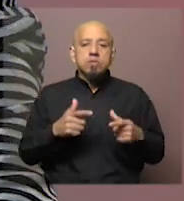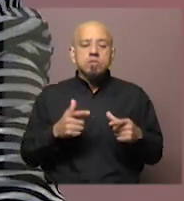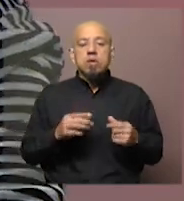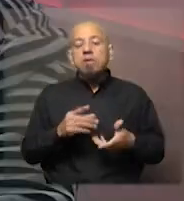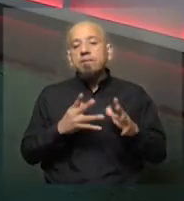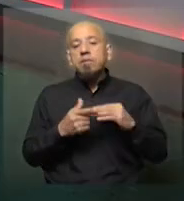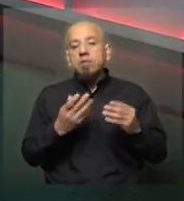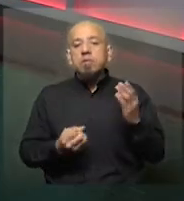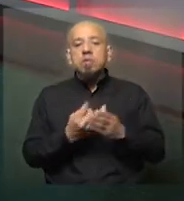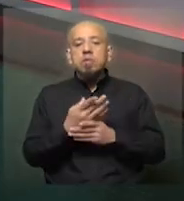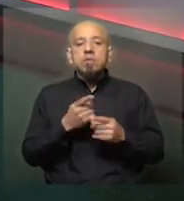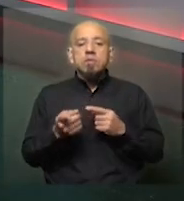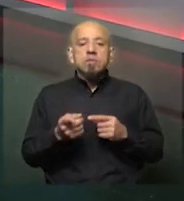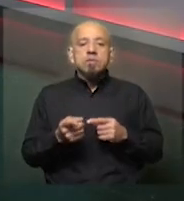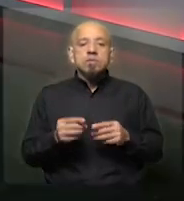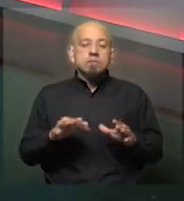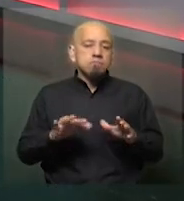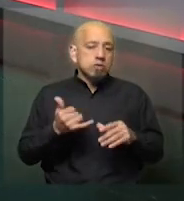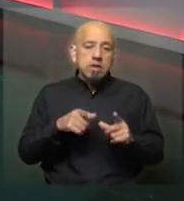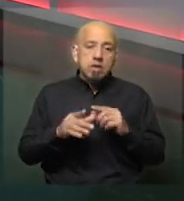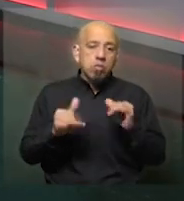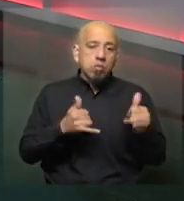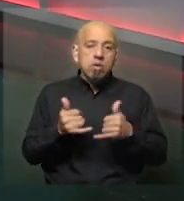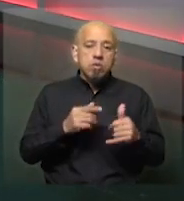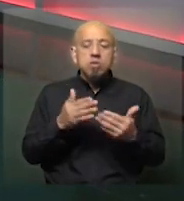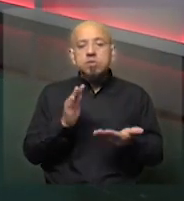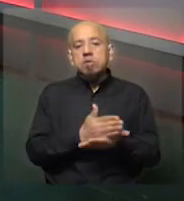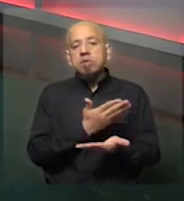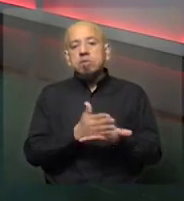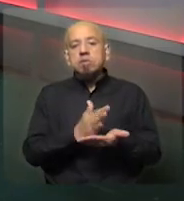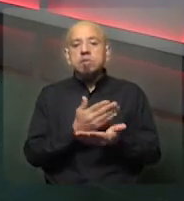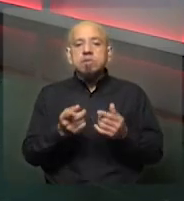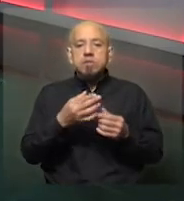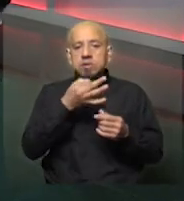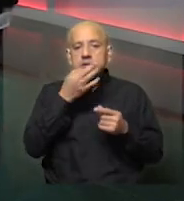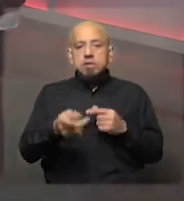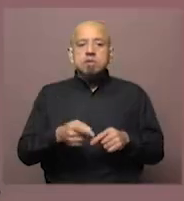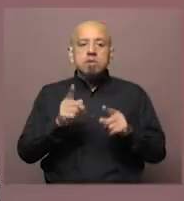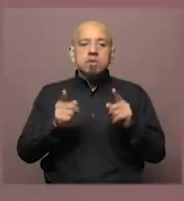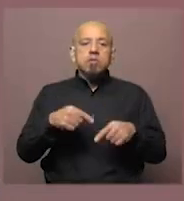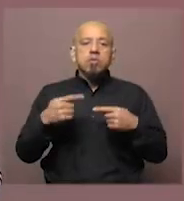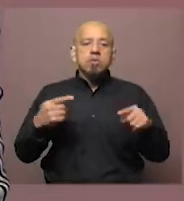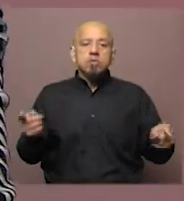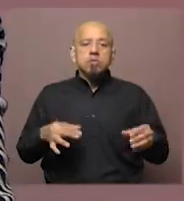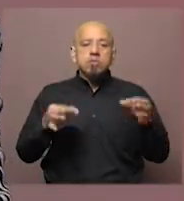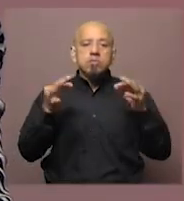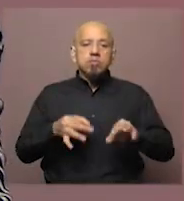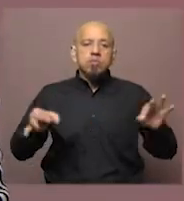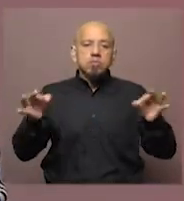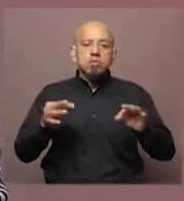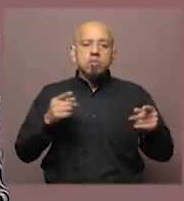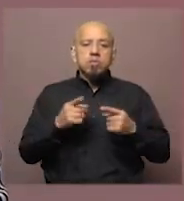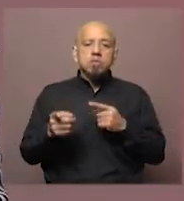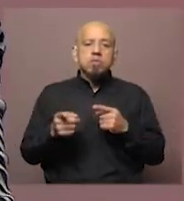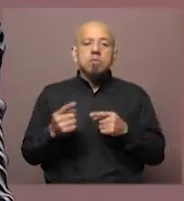formas. De hecho, hay juegos que ya no los jugaríamos más, porque son discriminatorios, porque hablan de cosas que no nos gustan, claro. Canciones, ¿no?, que son